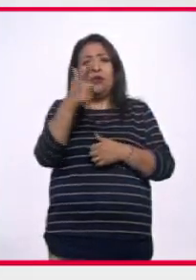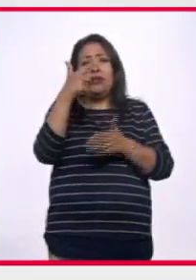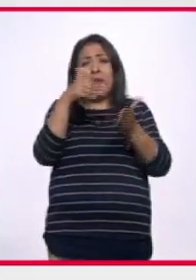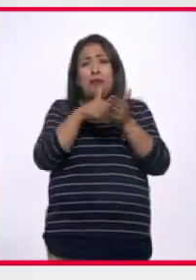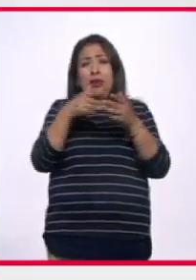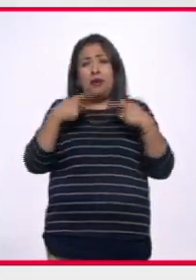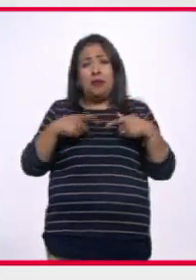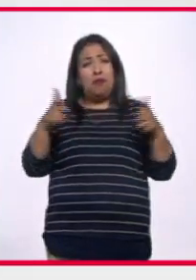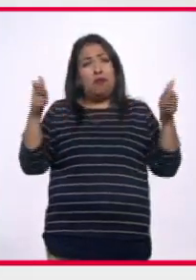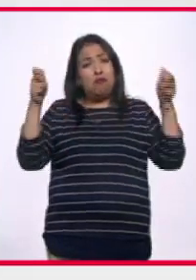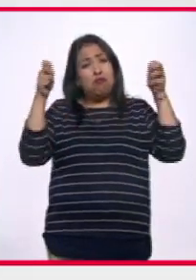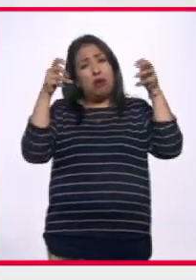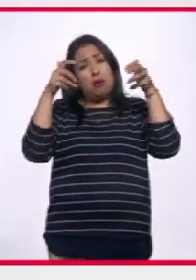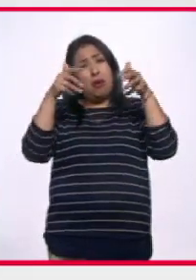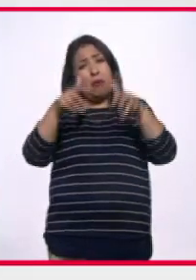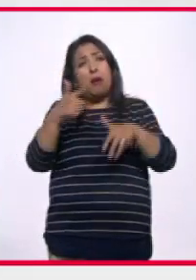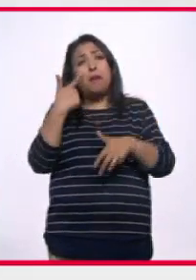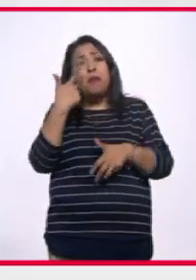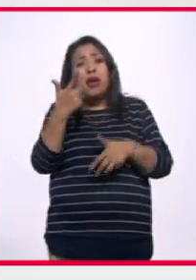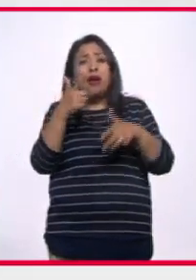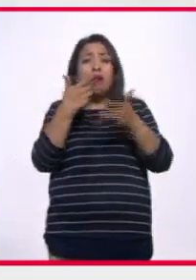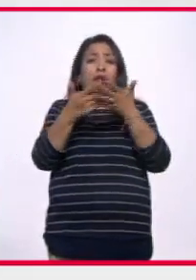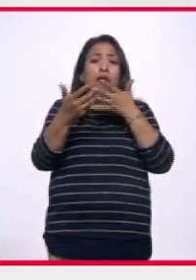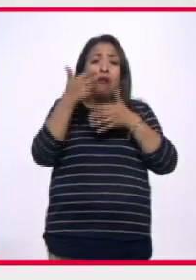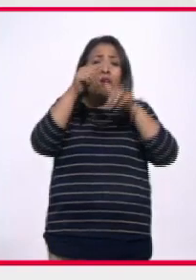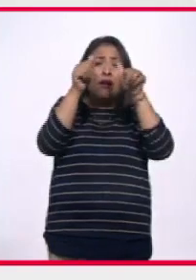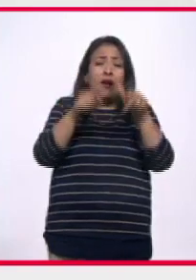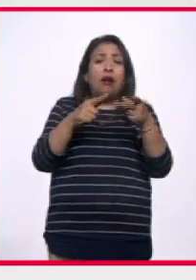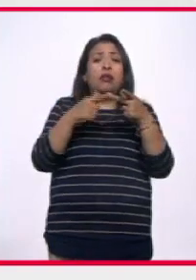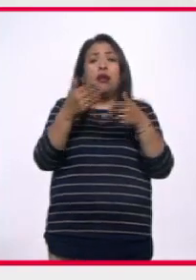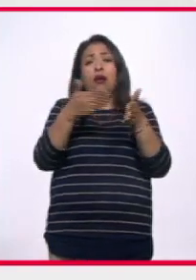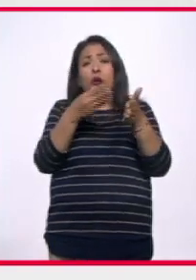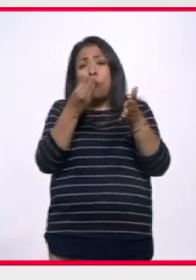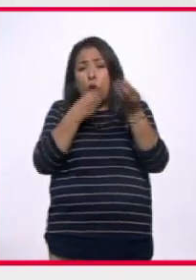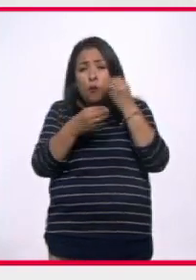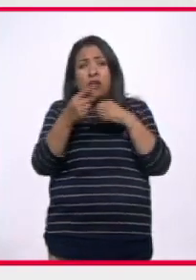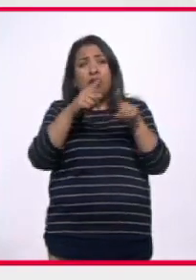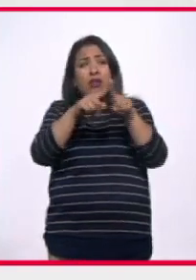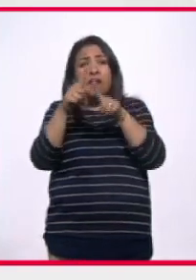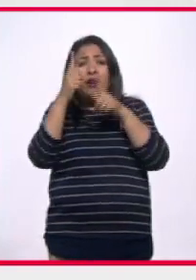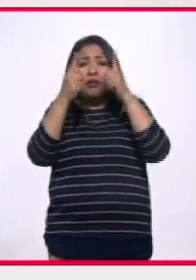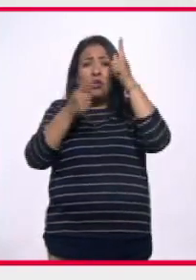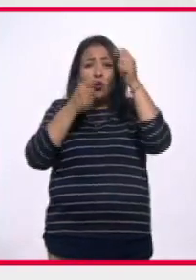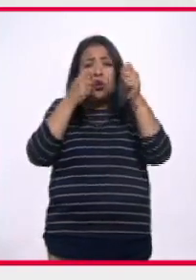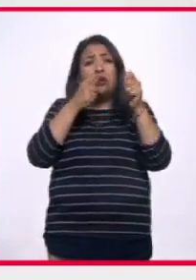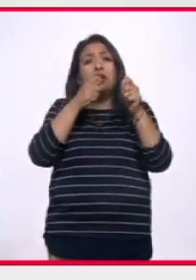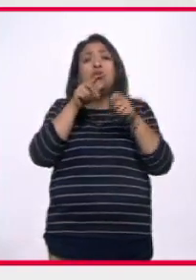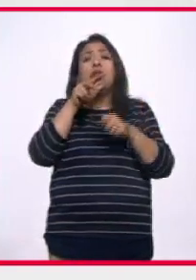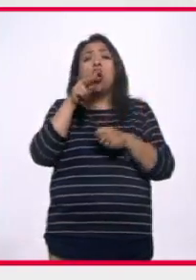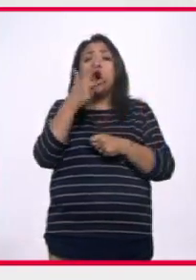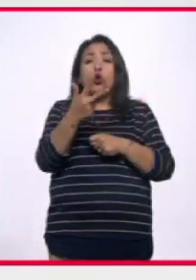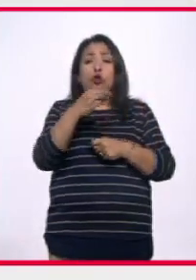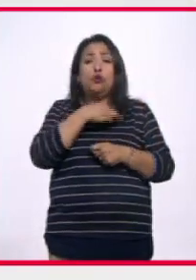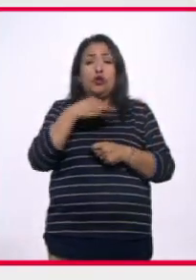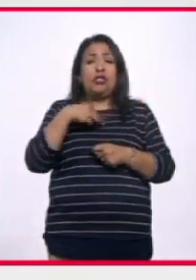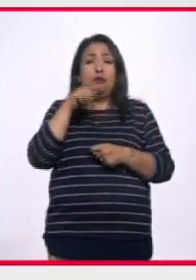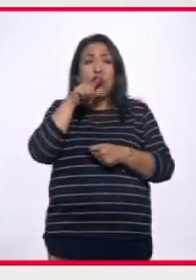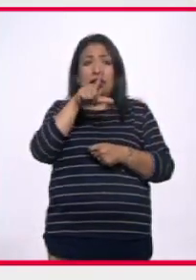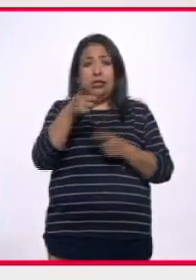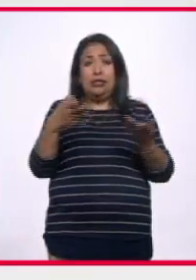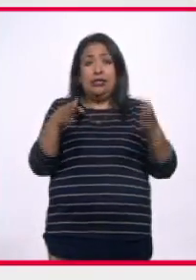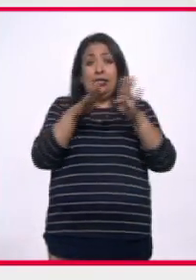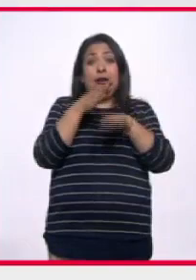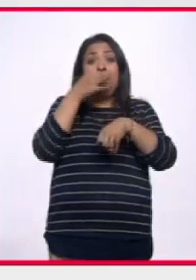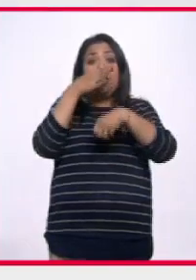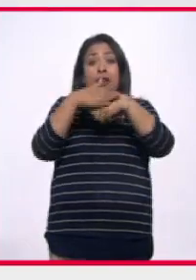asistentes pudieron disfrutar de artesanías gastronomía y una variada oferta turística de 8 municipios de jalisco en la clausura se